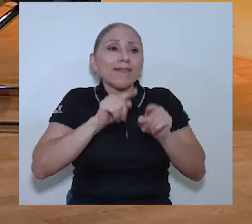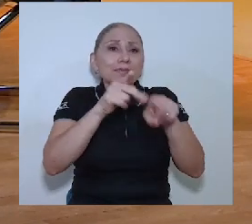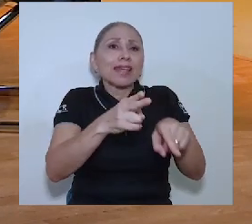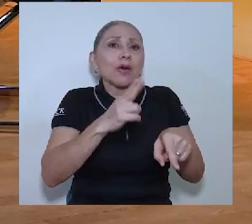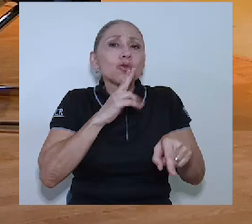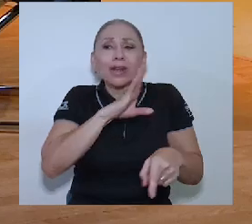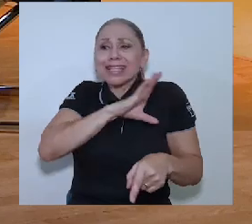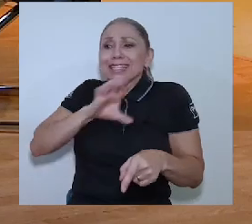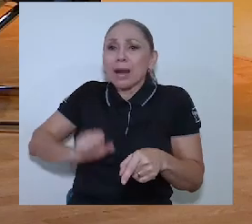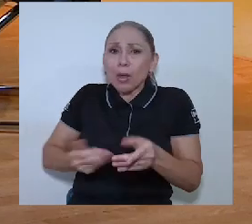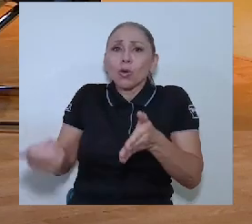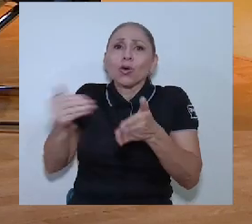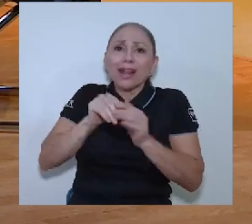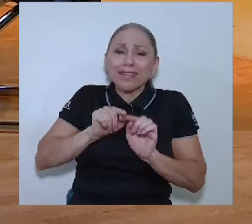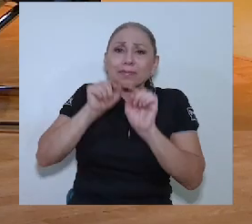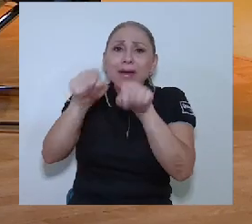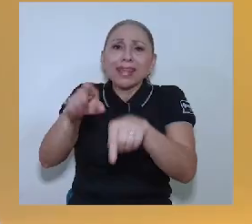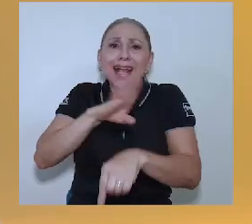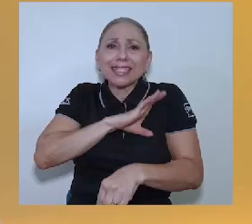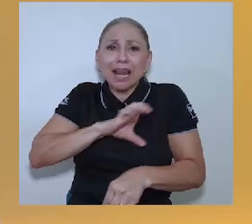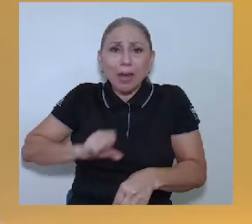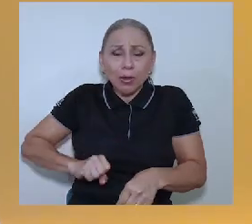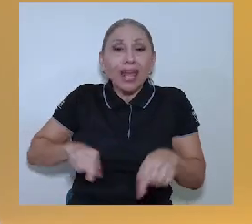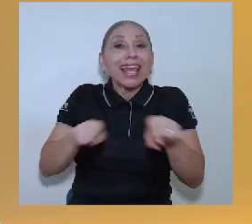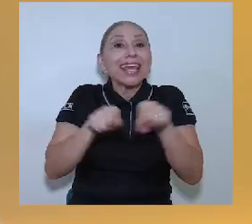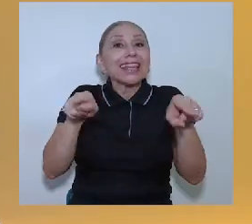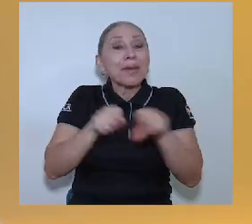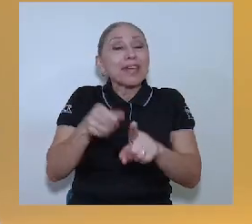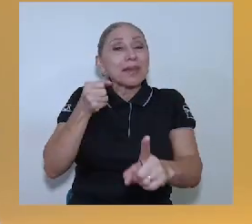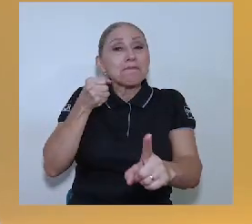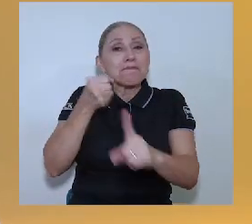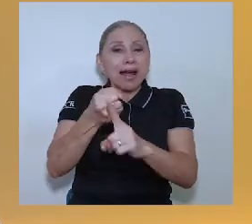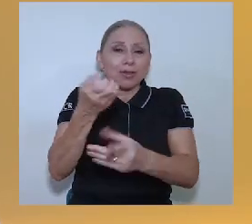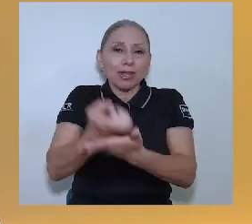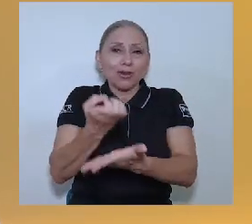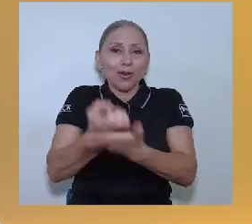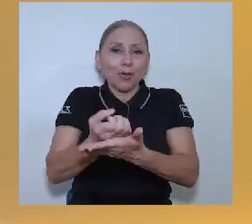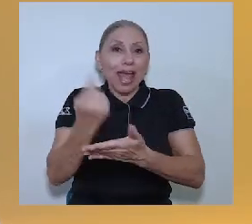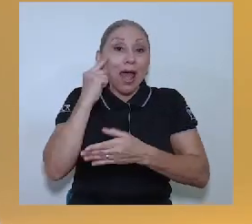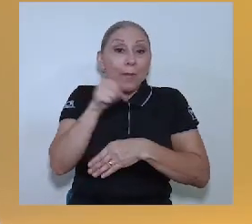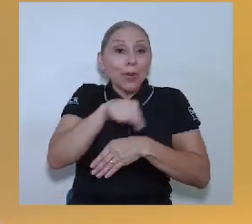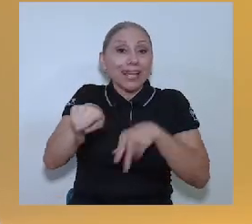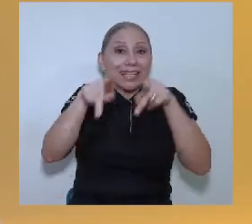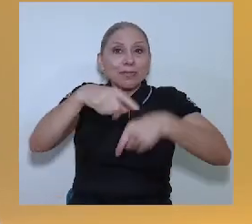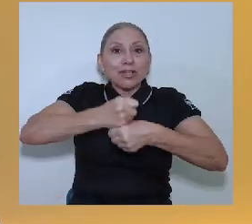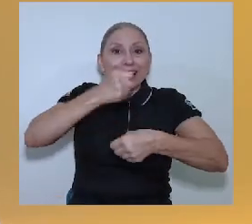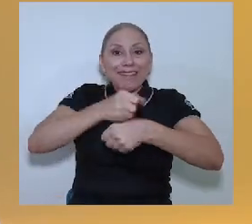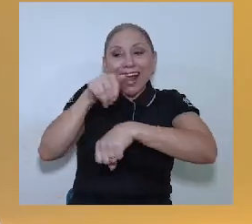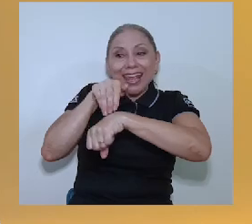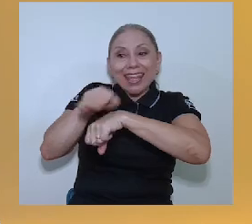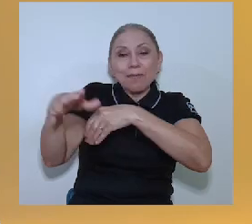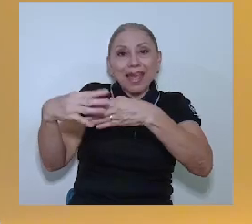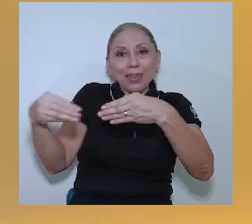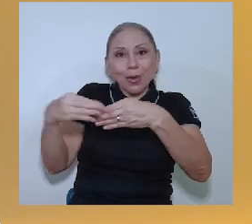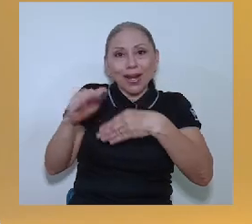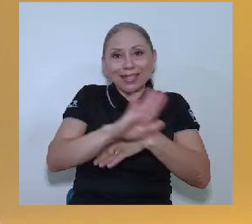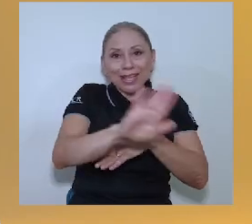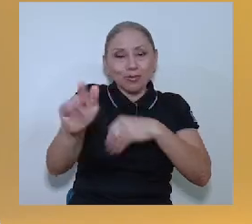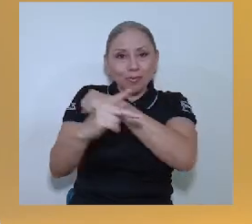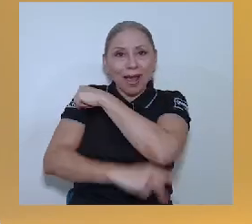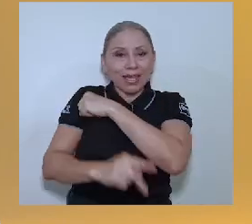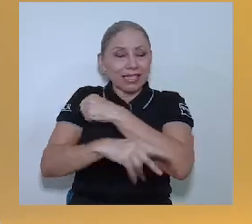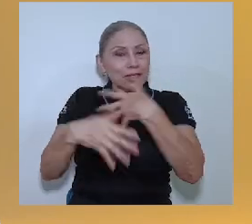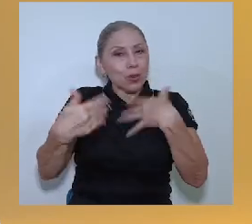sobre su economía por las remesas también sería enorme. El Salvador, según datos que